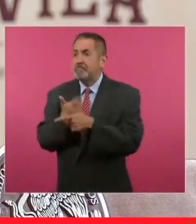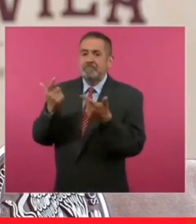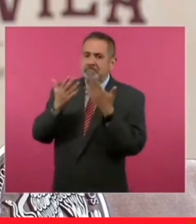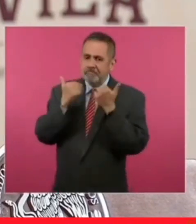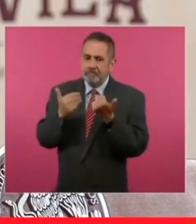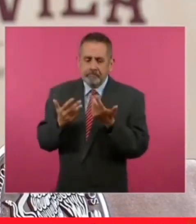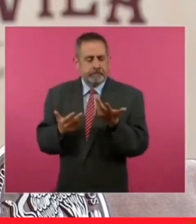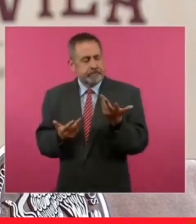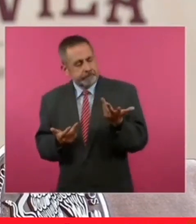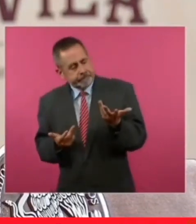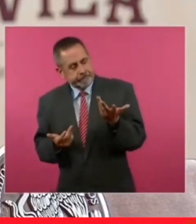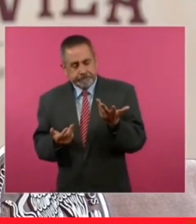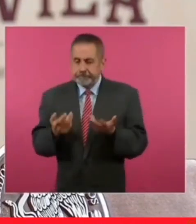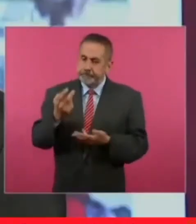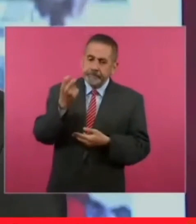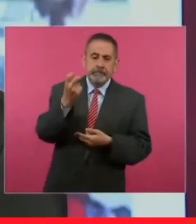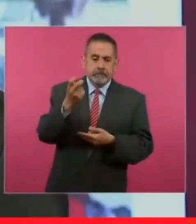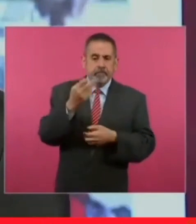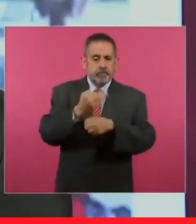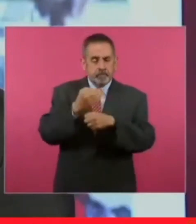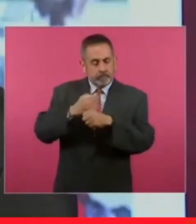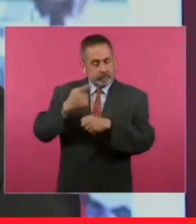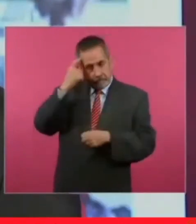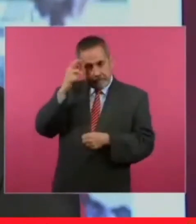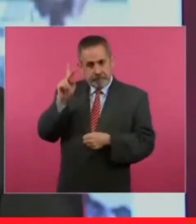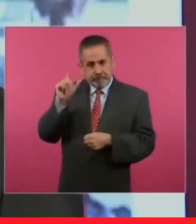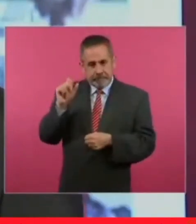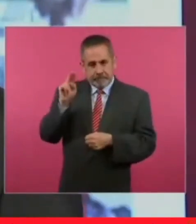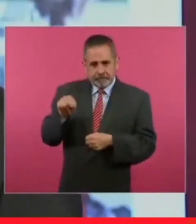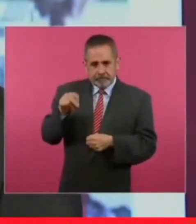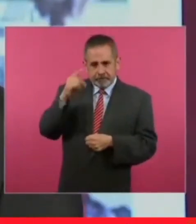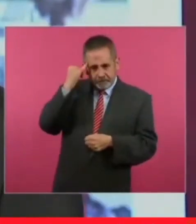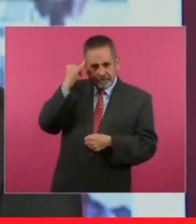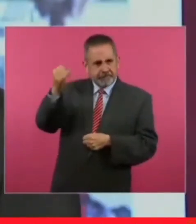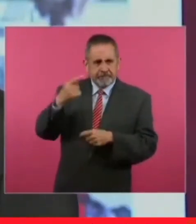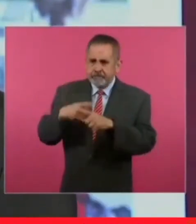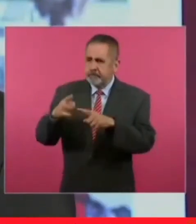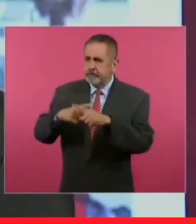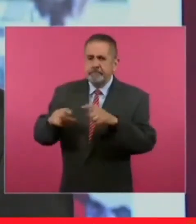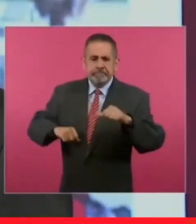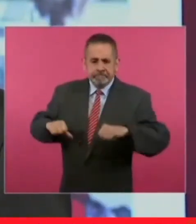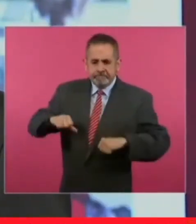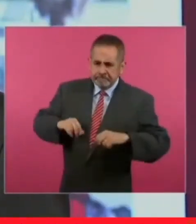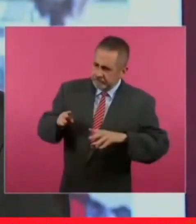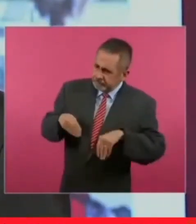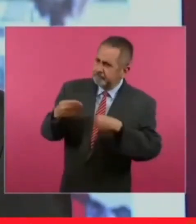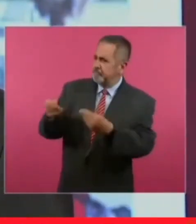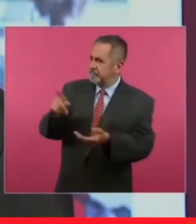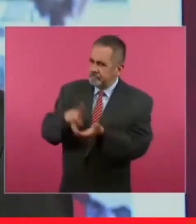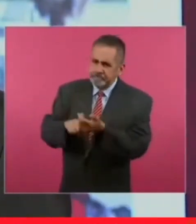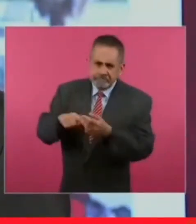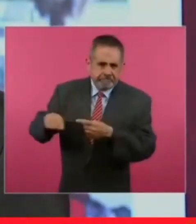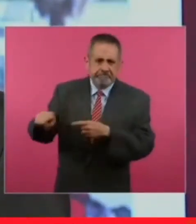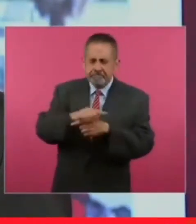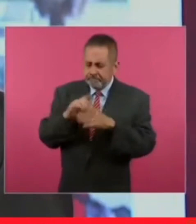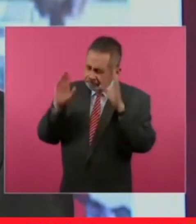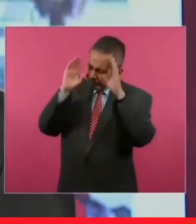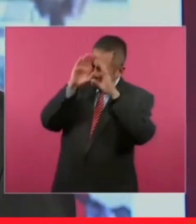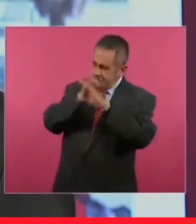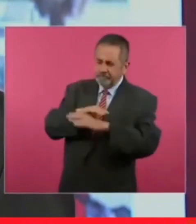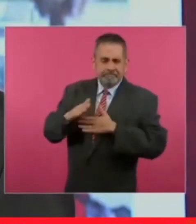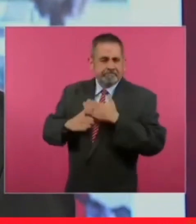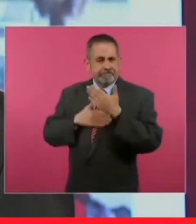adicciones se han implantado En este gobierno varios modelos de actividades que ahora comentaré que son centrales